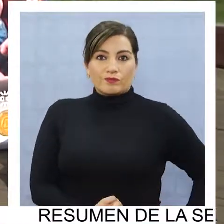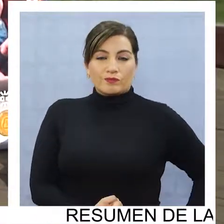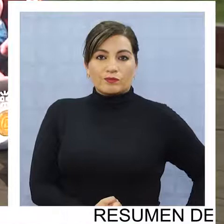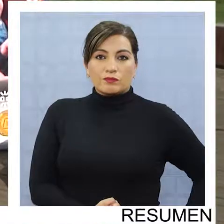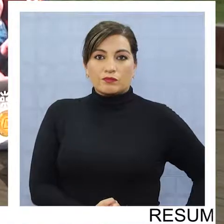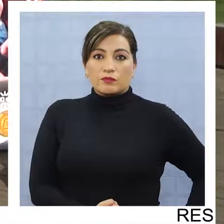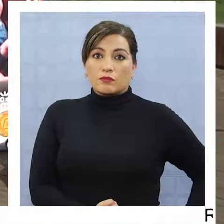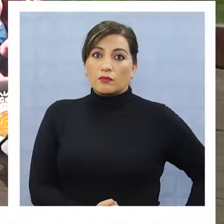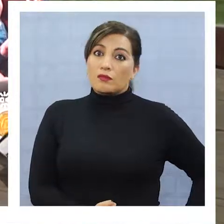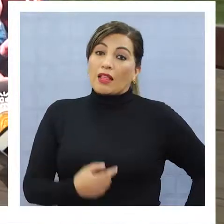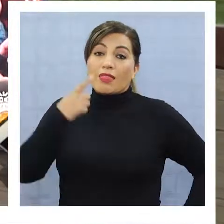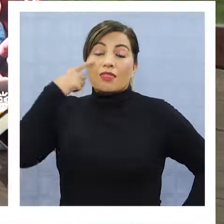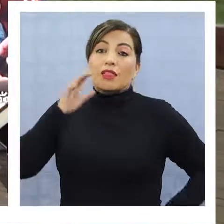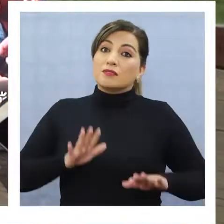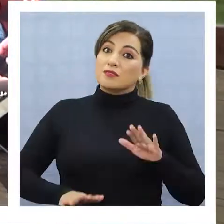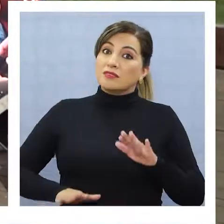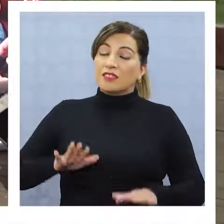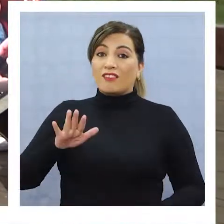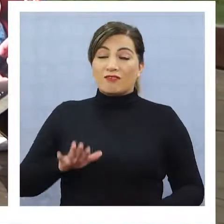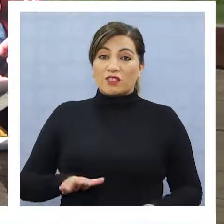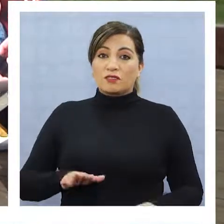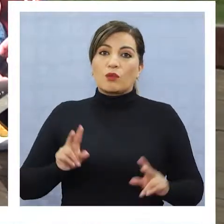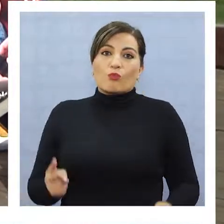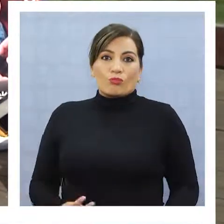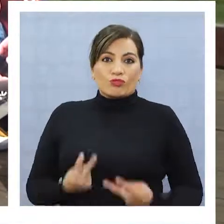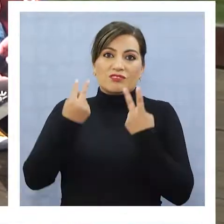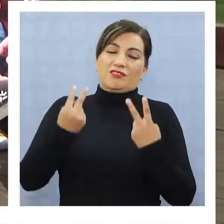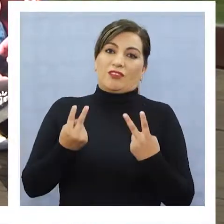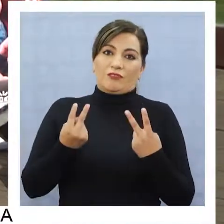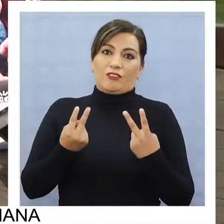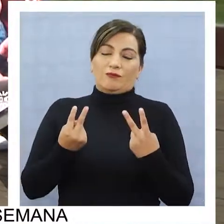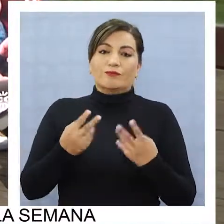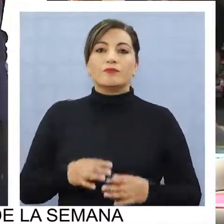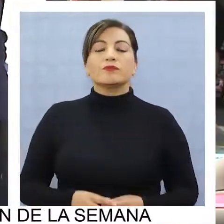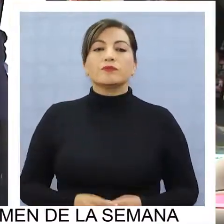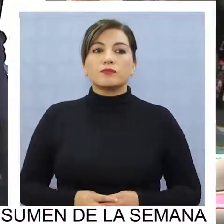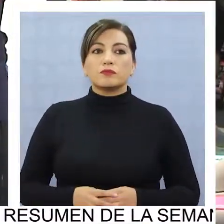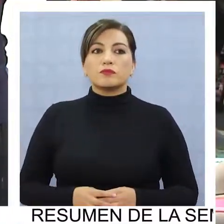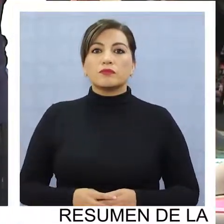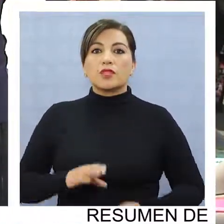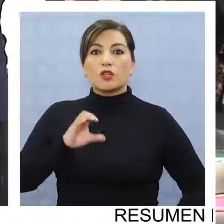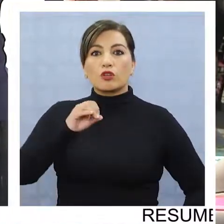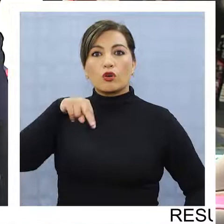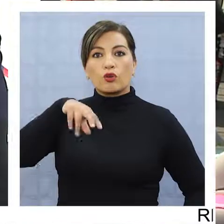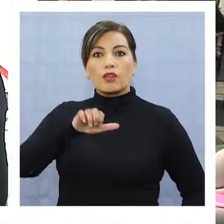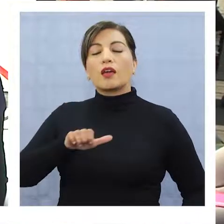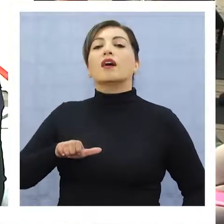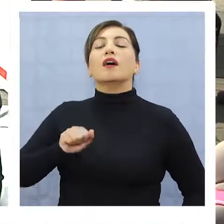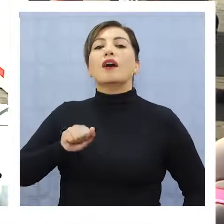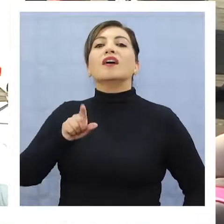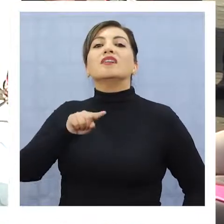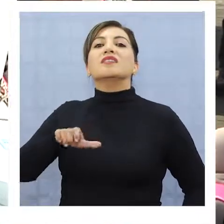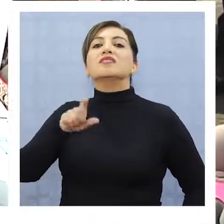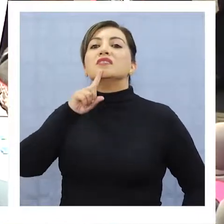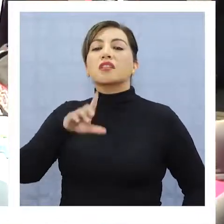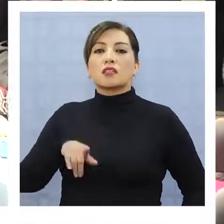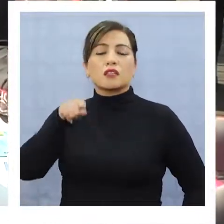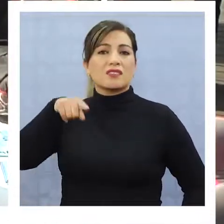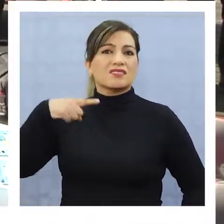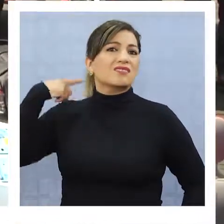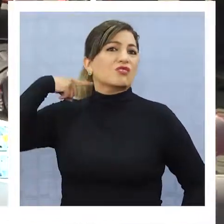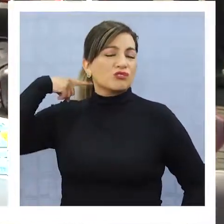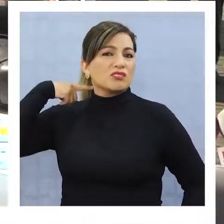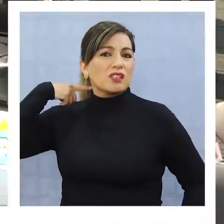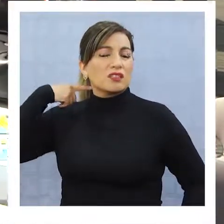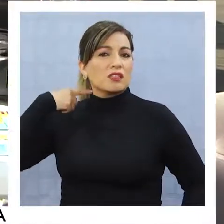o instalado, podríamos no estar lamentando esa muerte. Desde la CONACET están conscientes que la